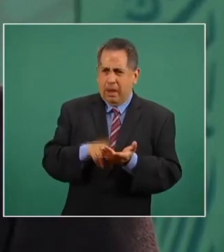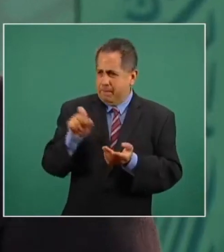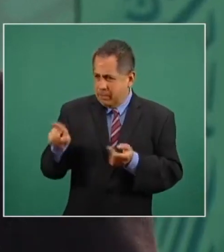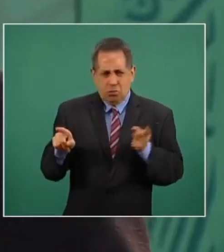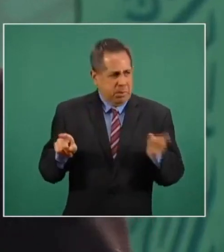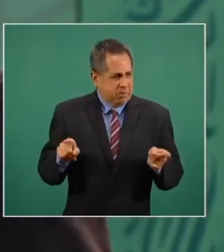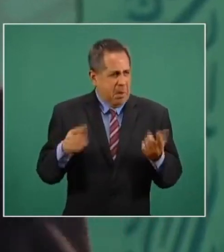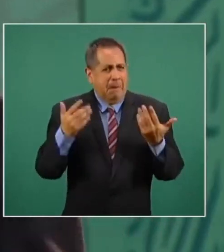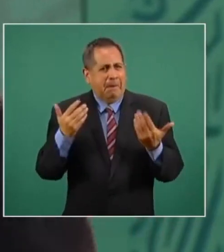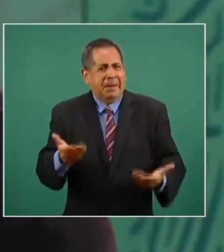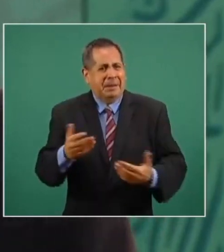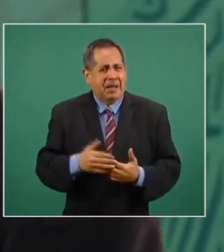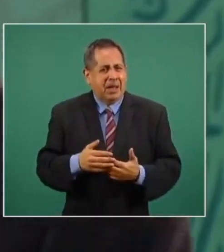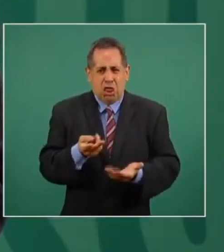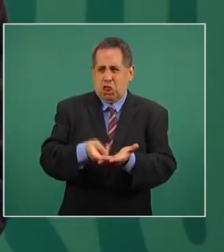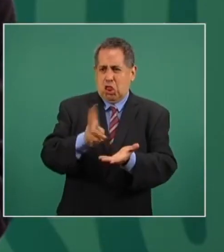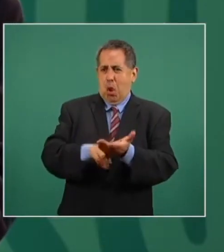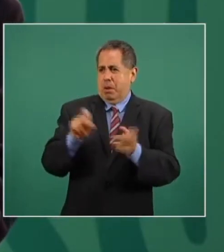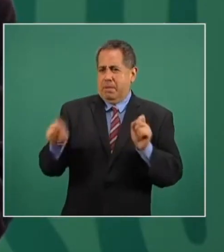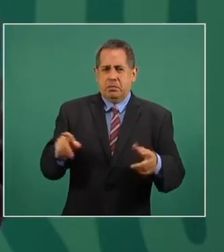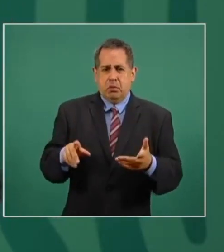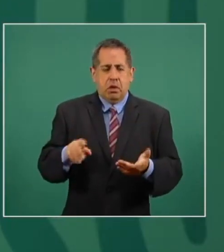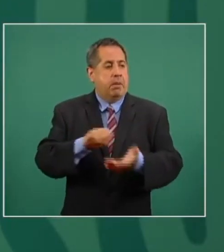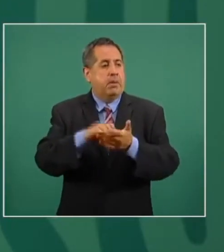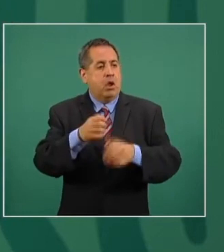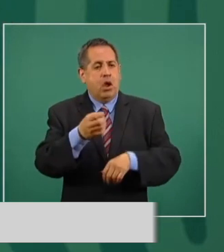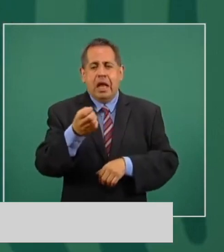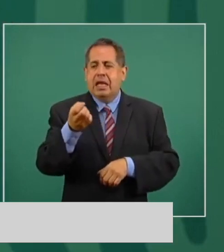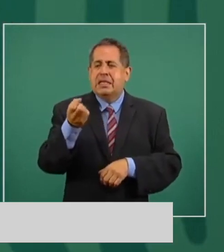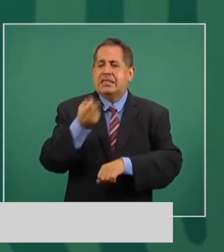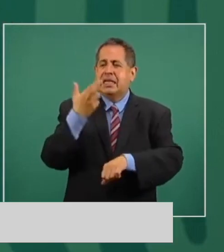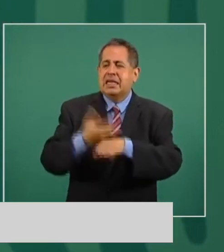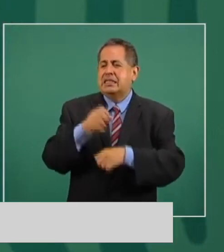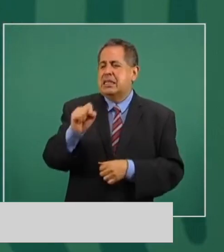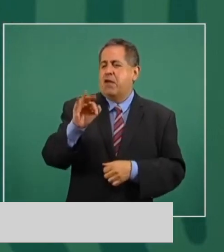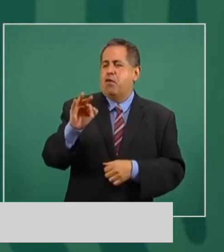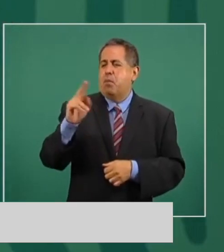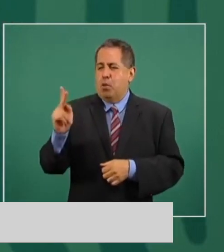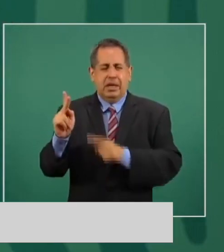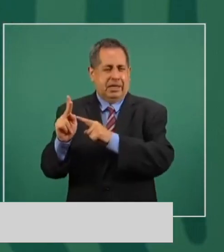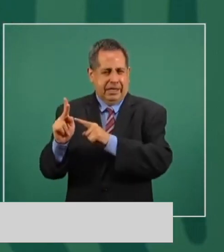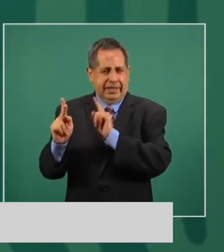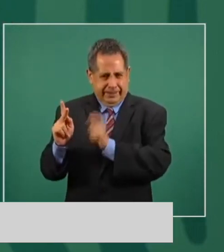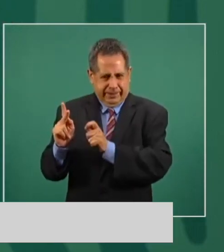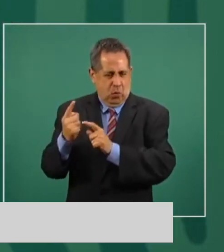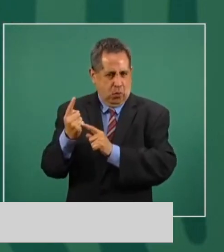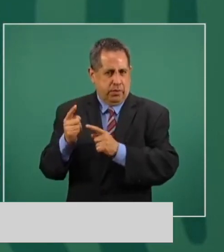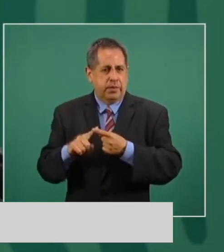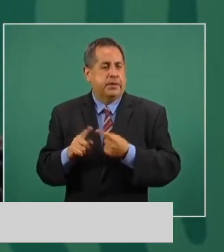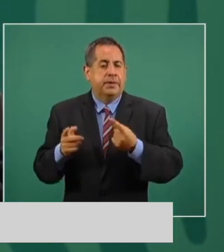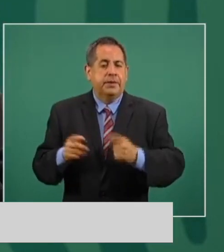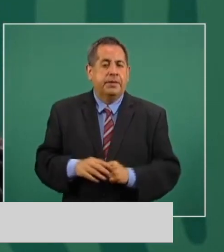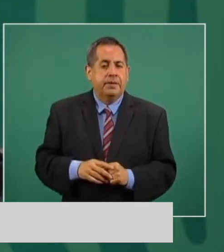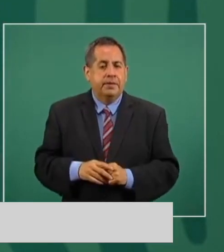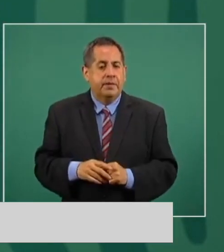personal vinculado denunciar posibles excesos de quienes quieren colarse en la fila por otro lado al conocer que el coordinador nacional de